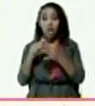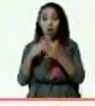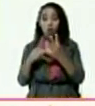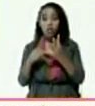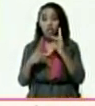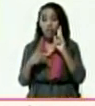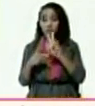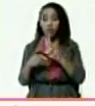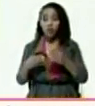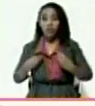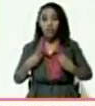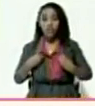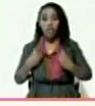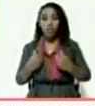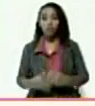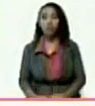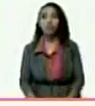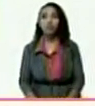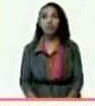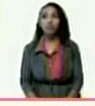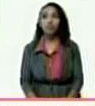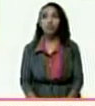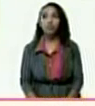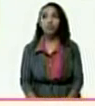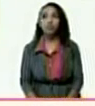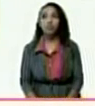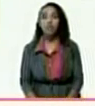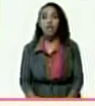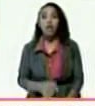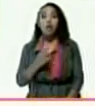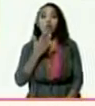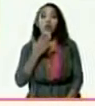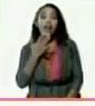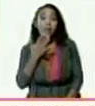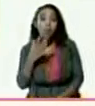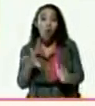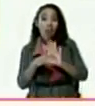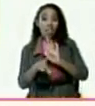seguir viviendo. Si la derecha